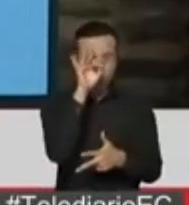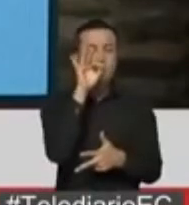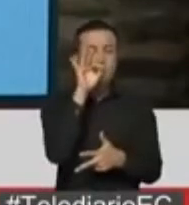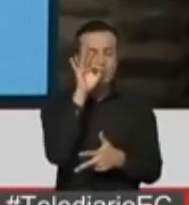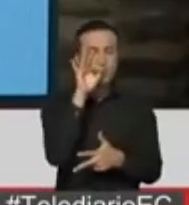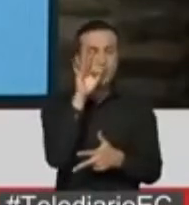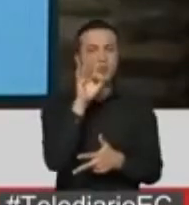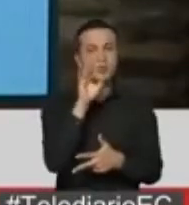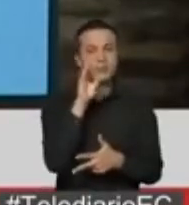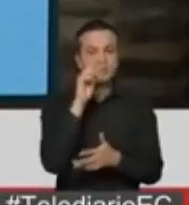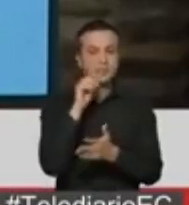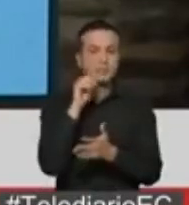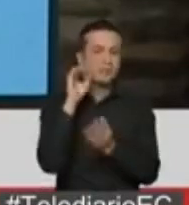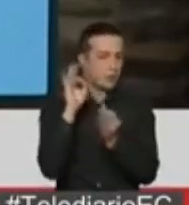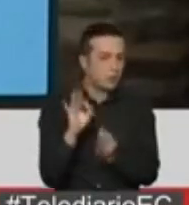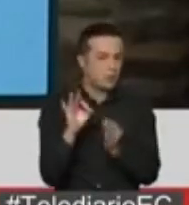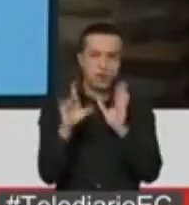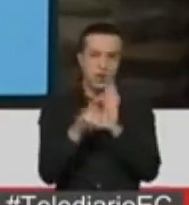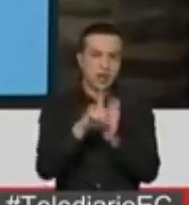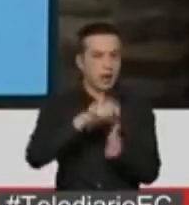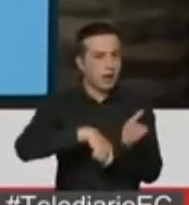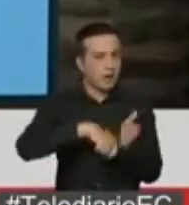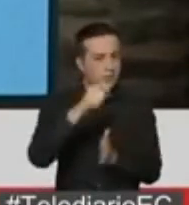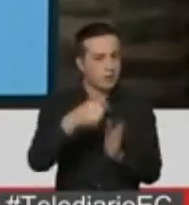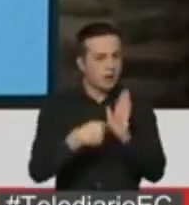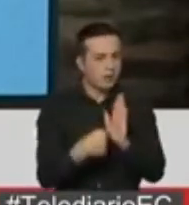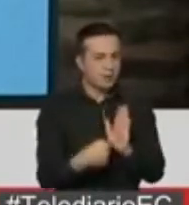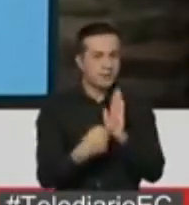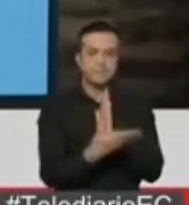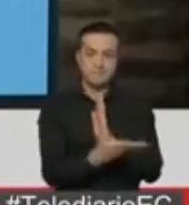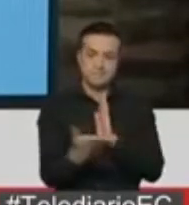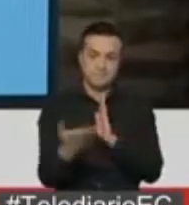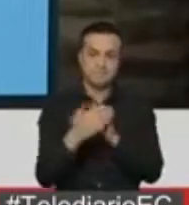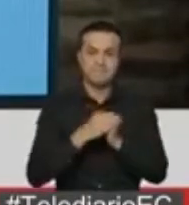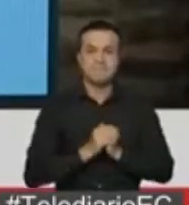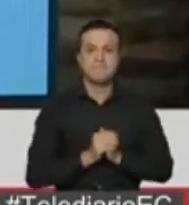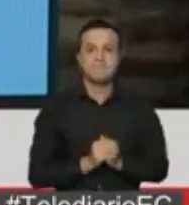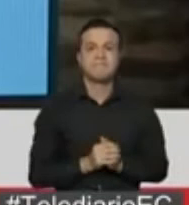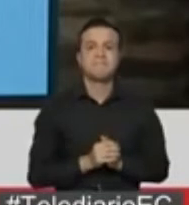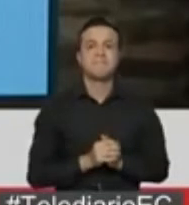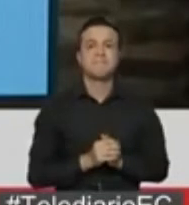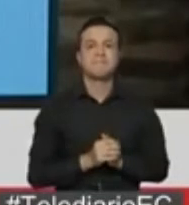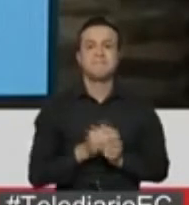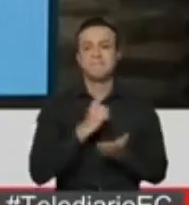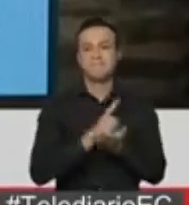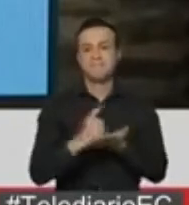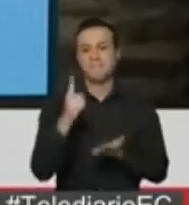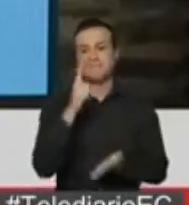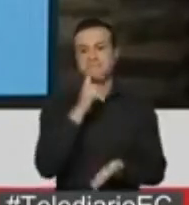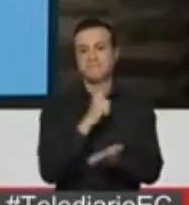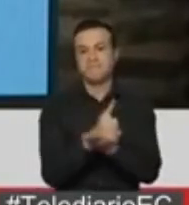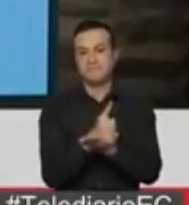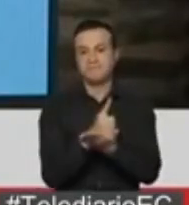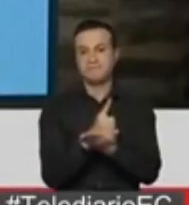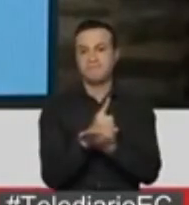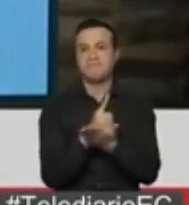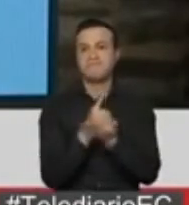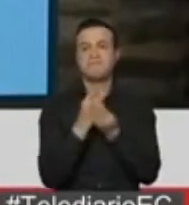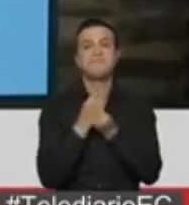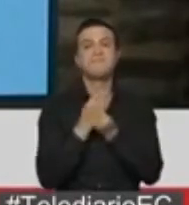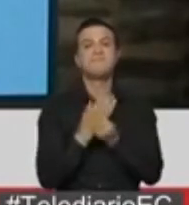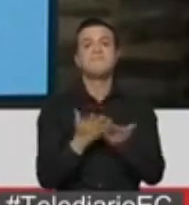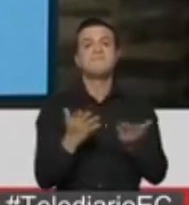seleccionada por el Ministerio de la Ley, como así lo determina la Constitución. La semana pasada envié esta terna